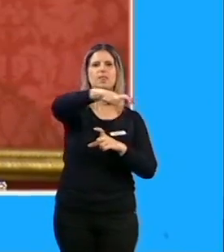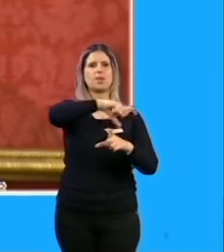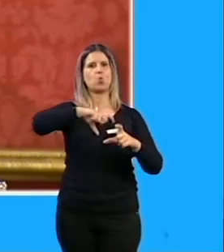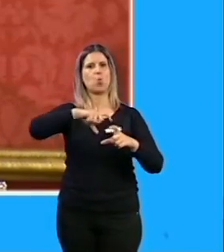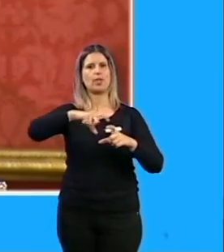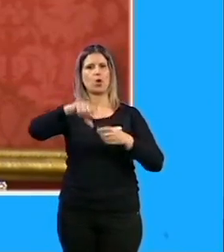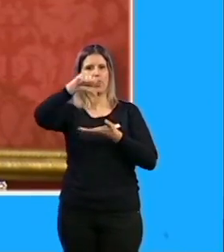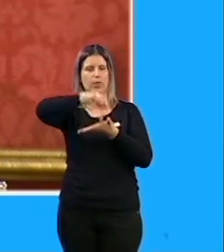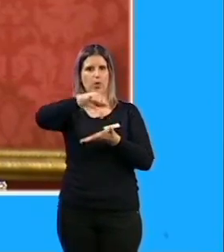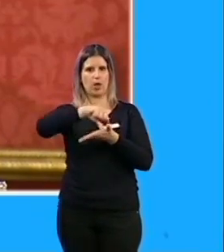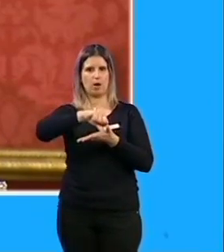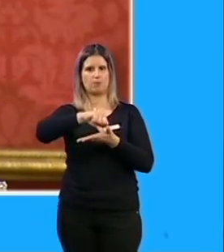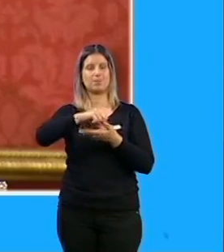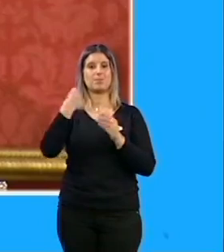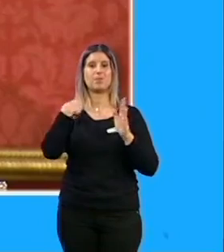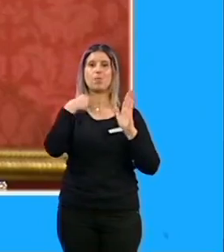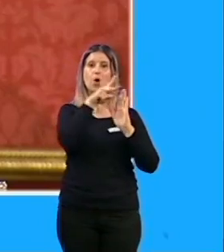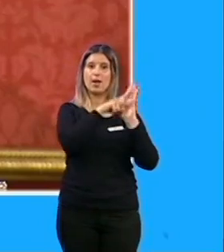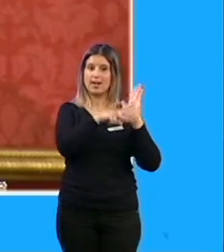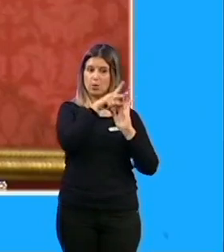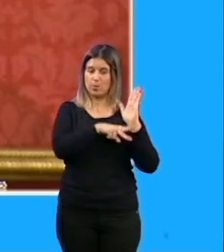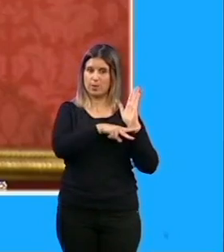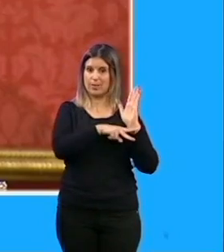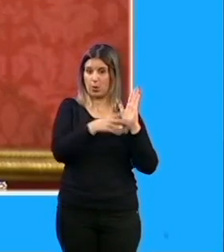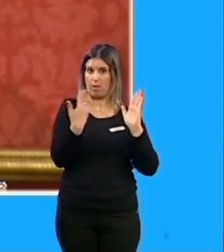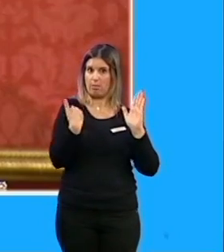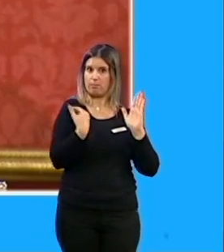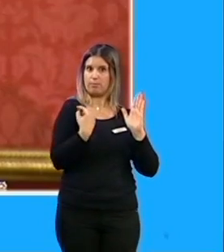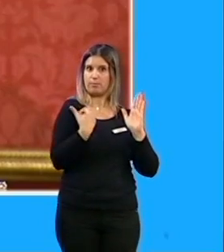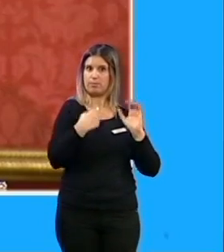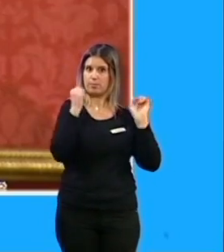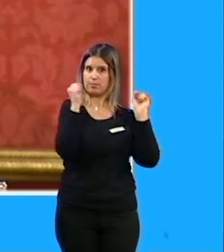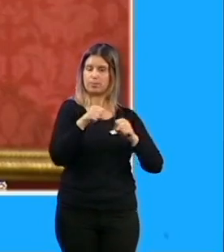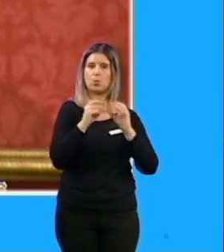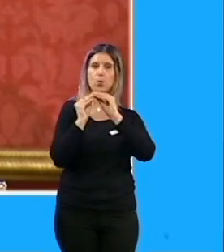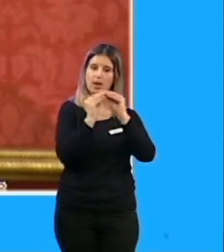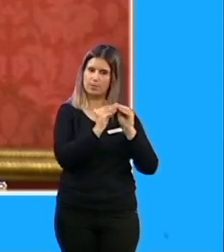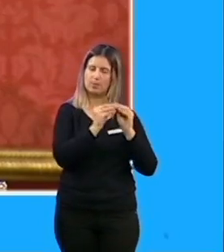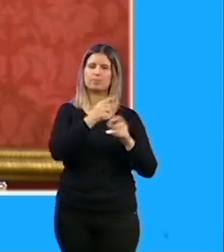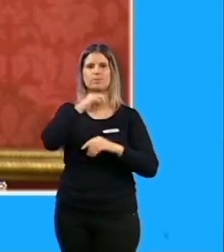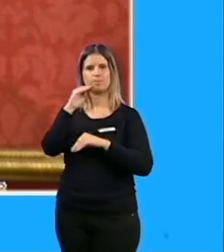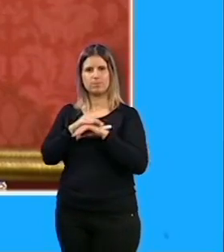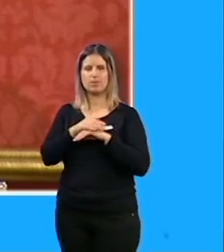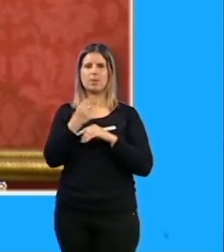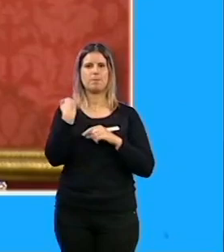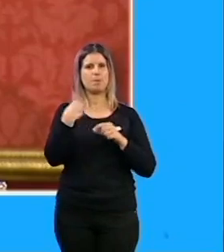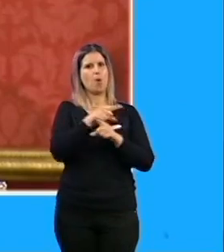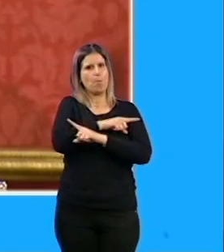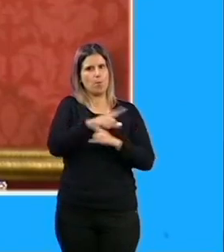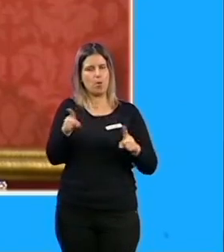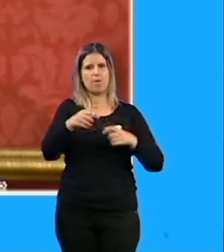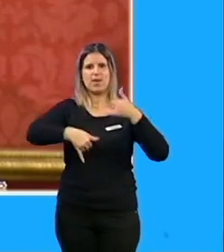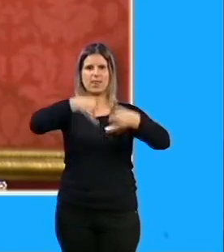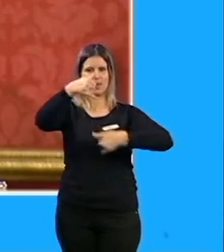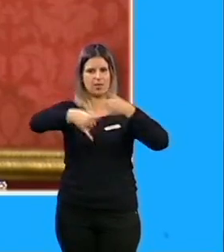dando cumplimiento a la ordenanza recientemente aprobada por unanimidad que prohíbe la circulación de la